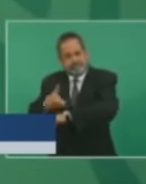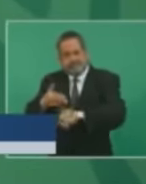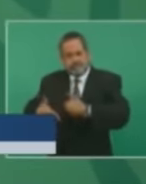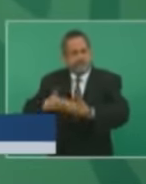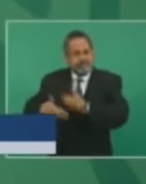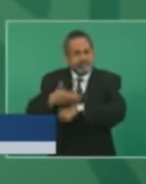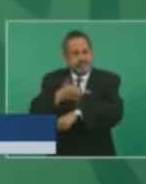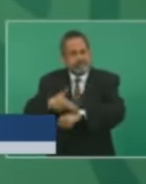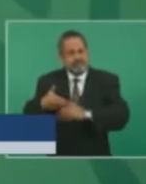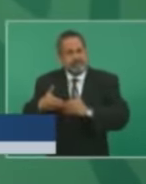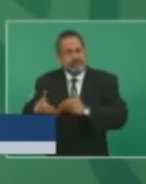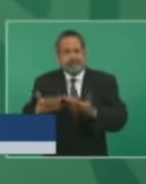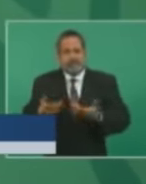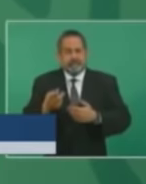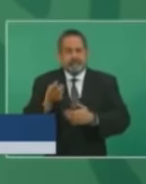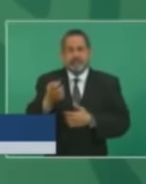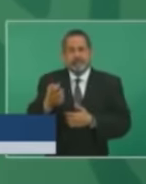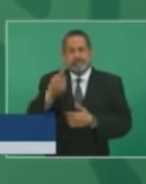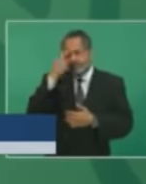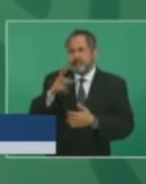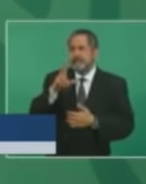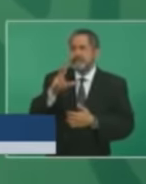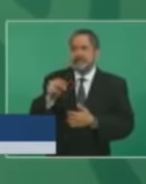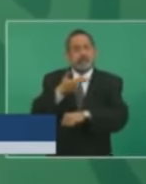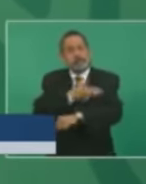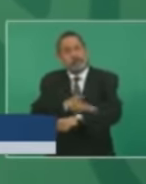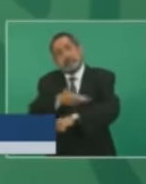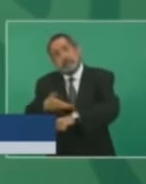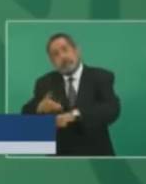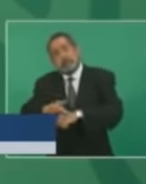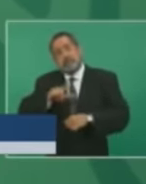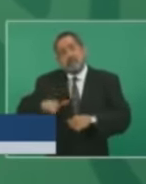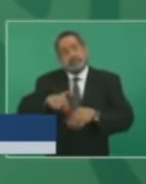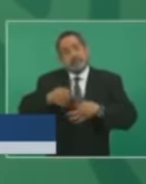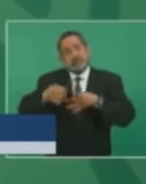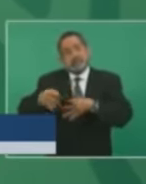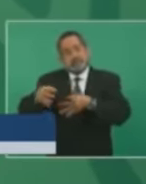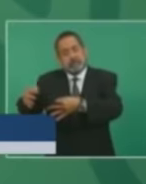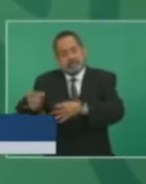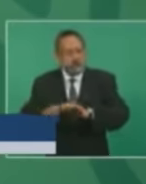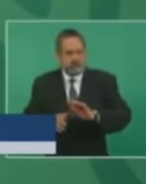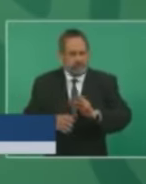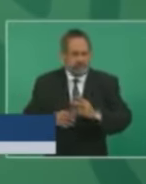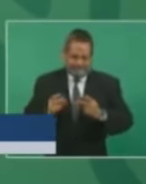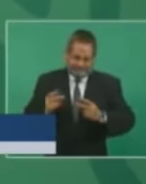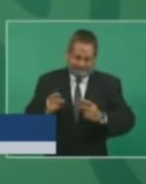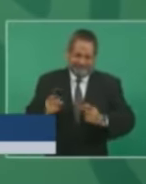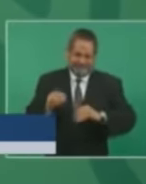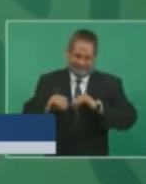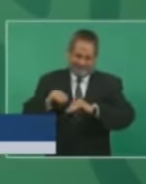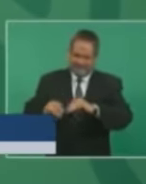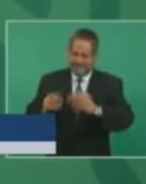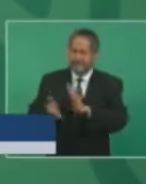y el 26 que hoy citó el presidente en su acuerdo, pues entonces, claro, promoverán un amparo y esperarán las resultas de ello.